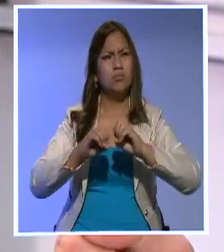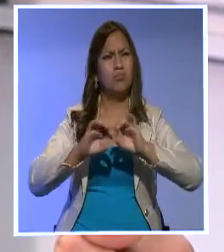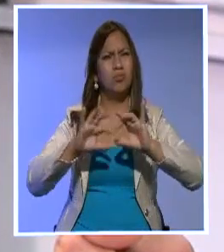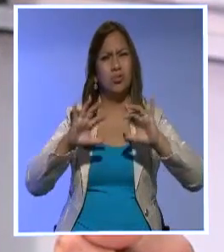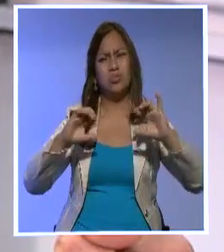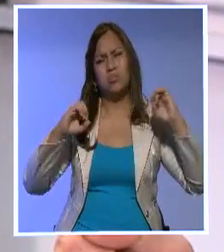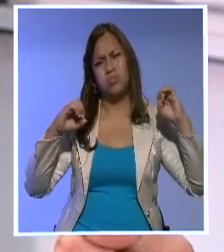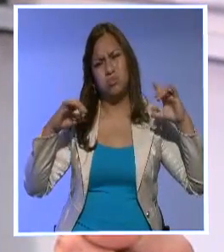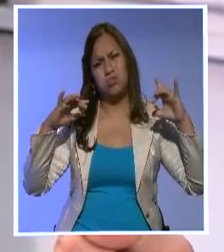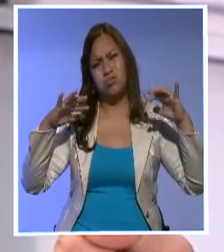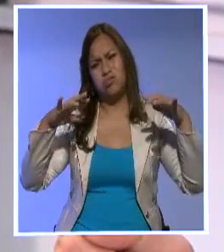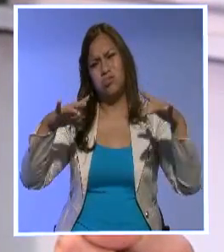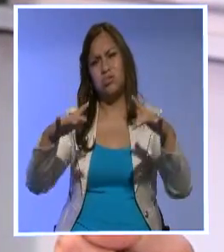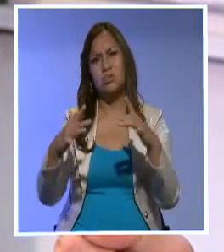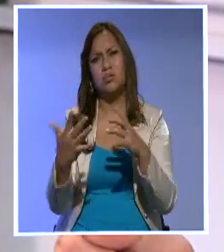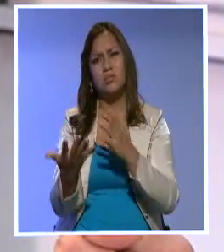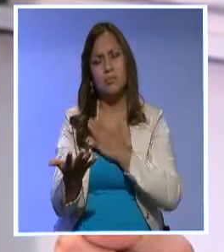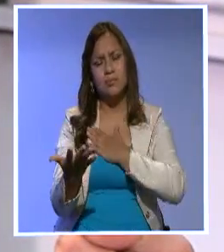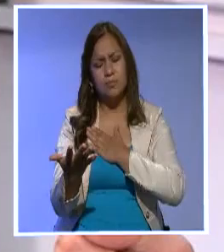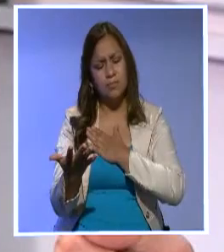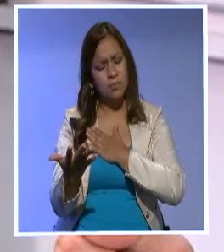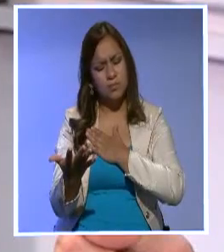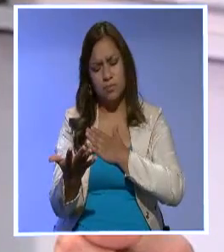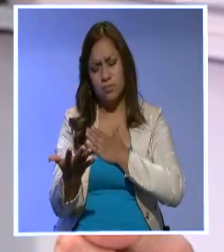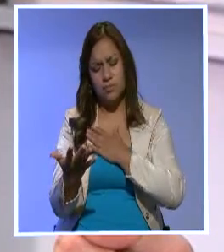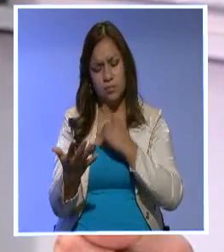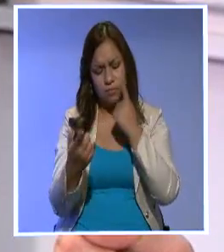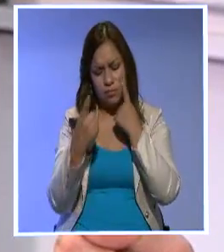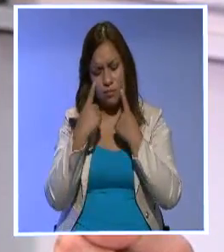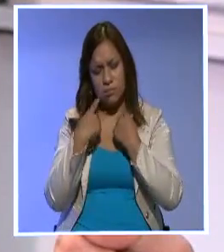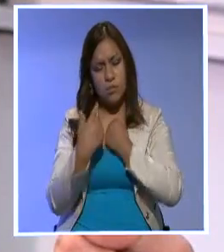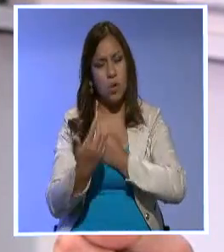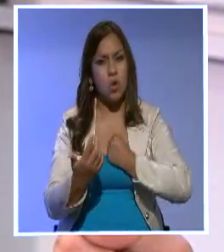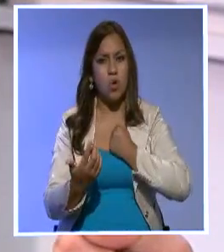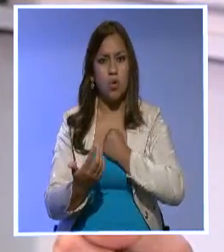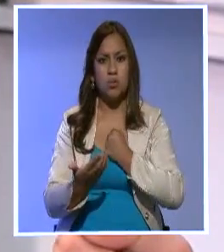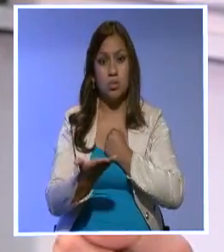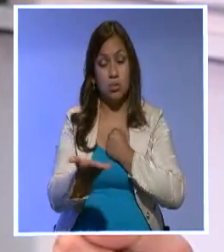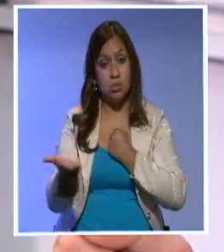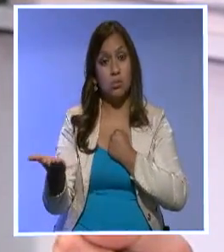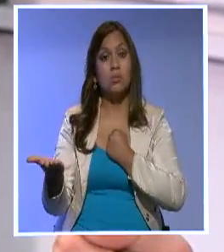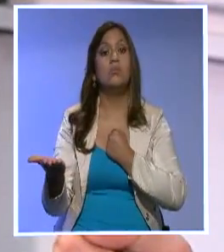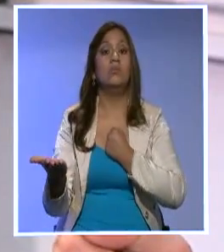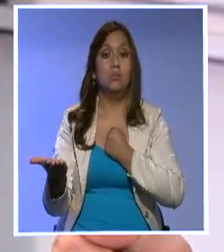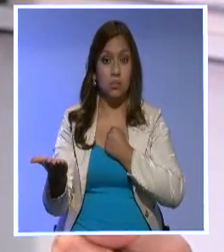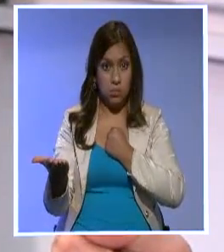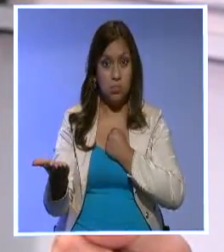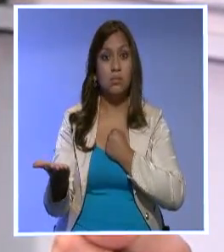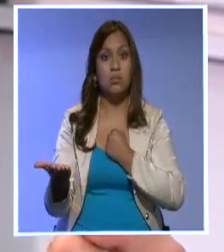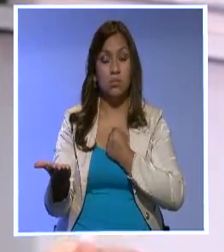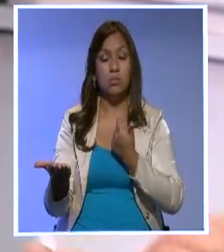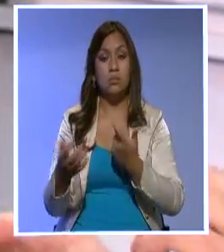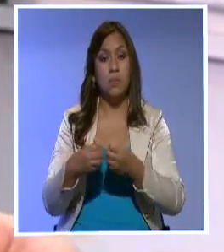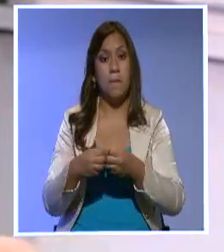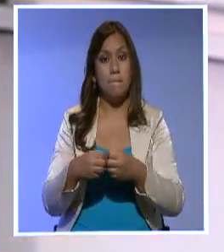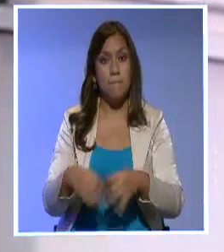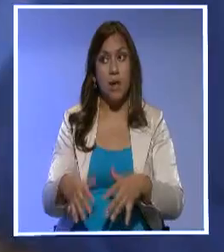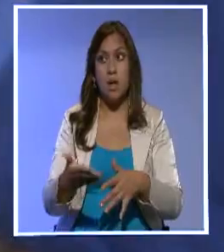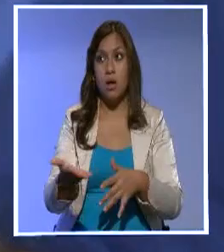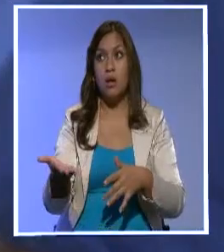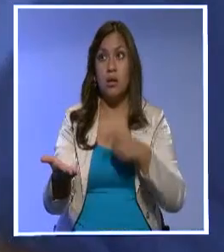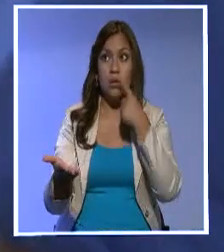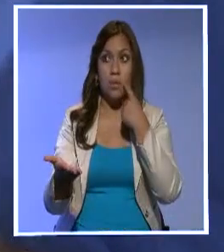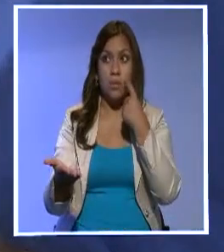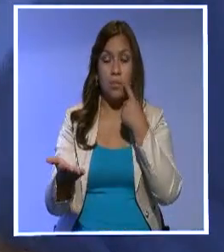a lamentar y atender su pésame y su momento de pésame necesario al haber perdido a un padre